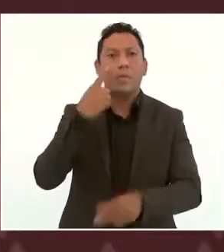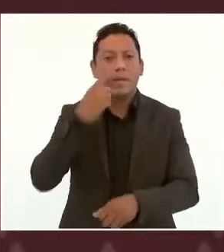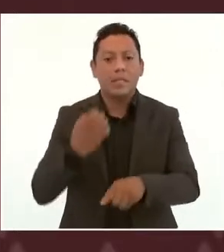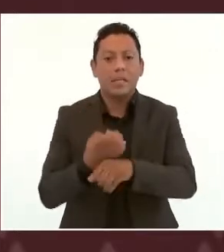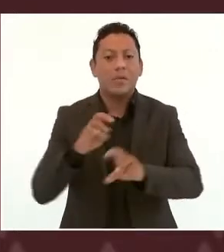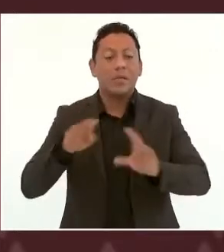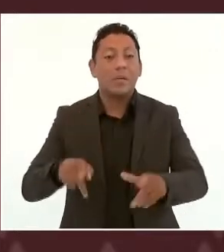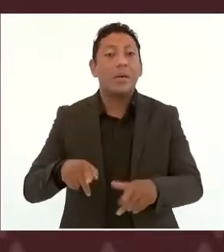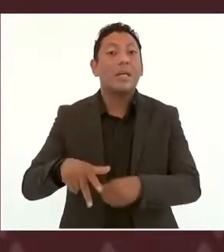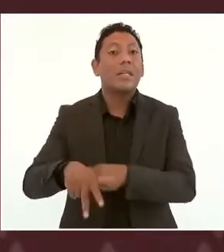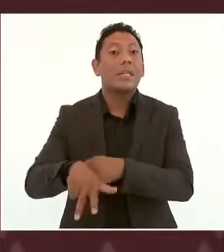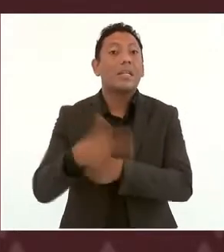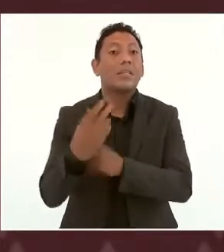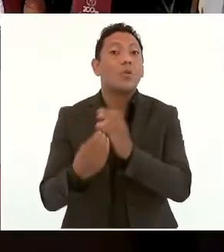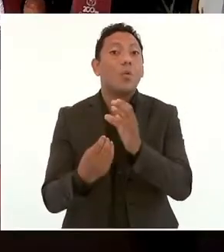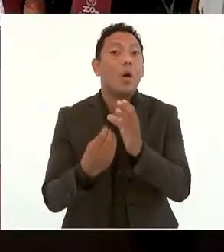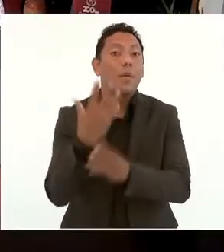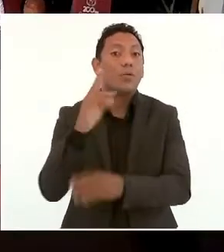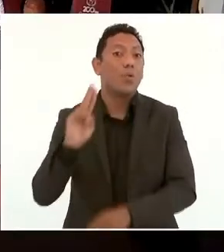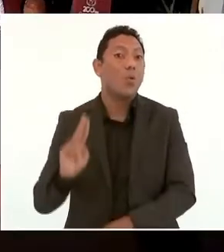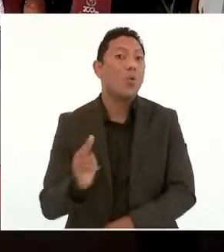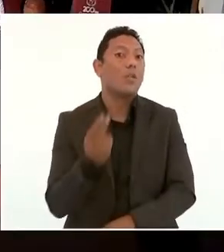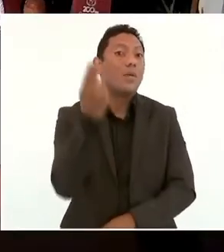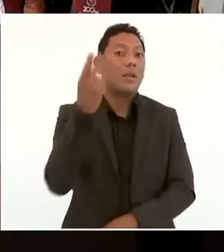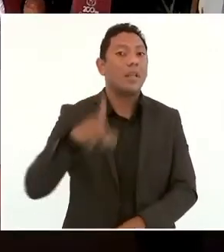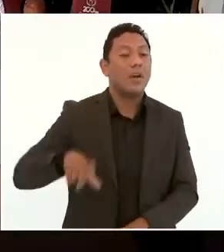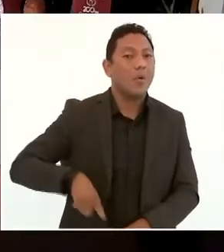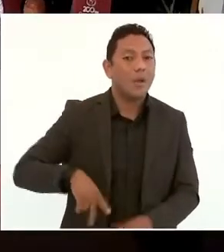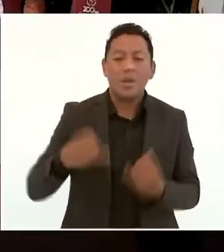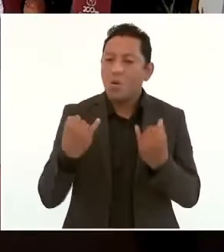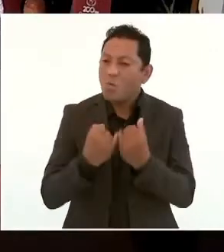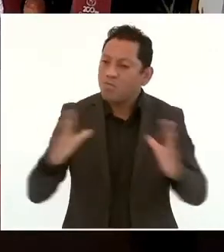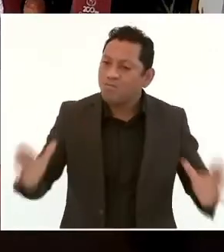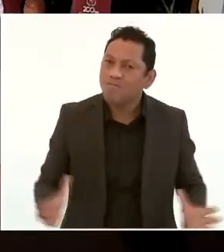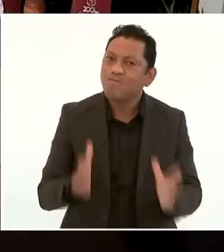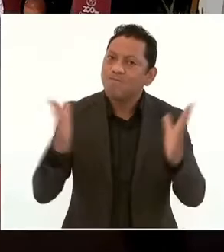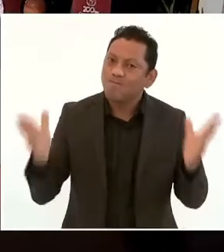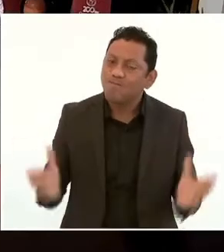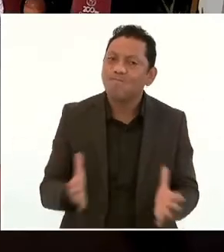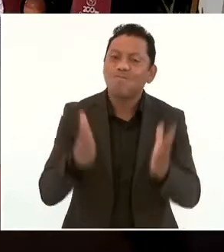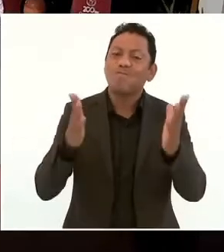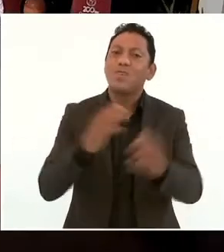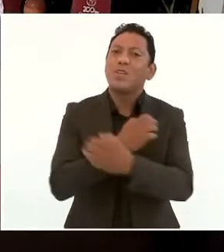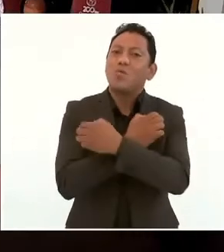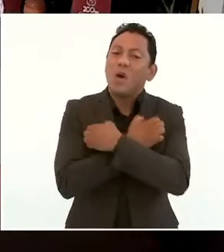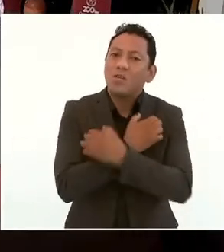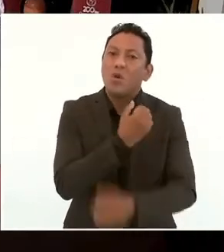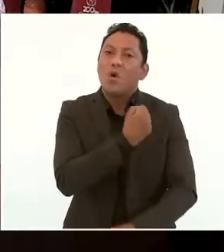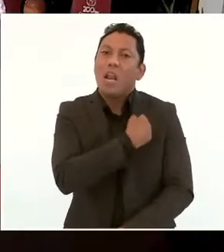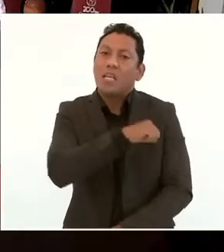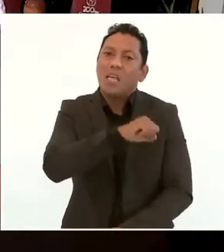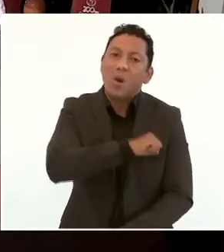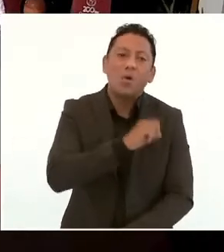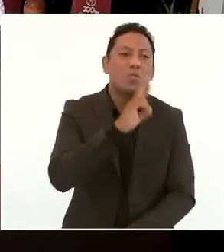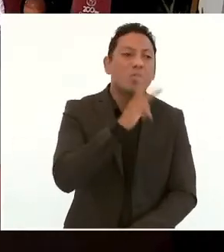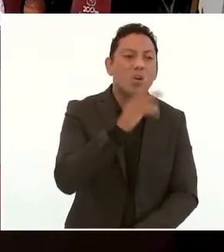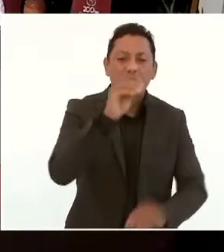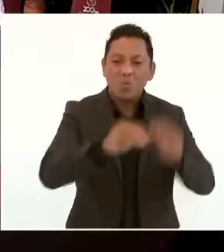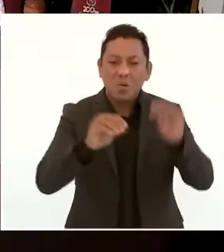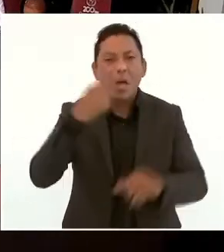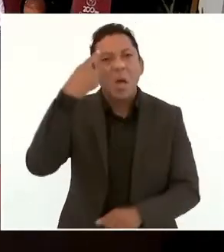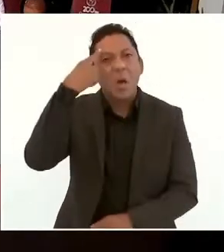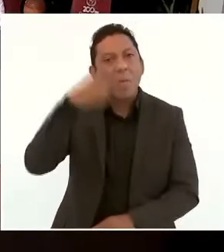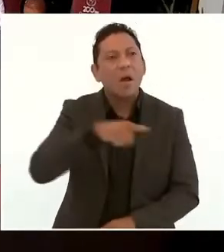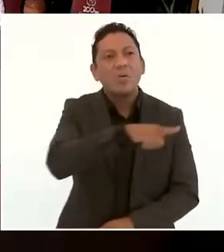universidades públicas. Vamos a seguir impulsando la educación y mejorando el sistema de salud pública para